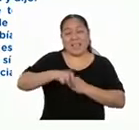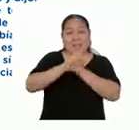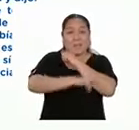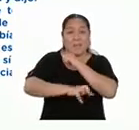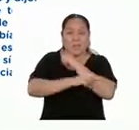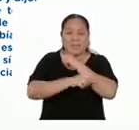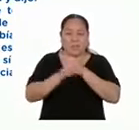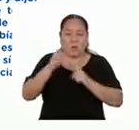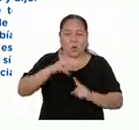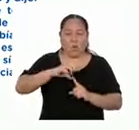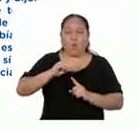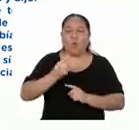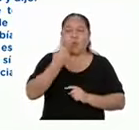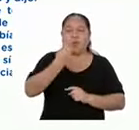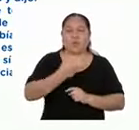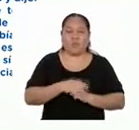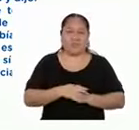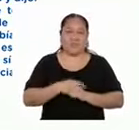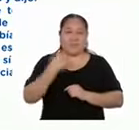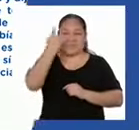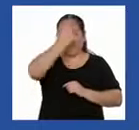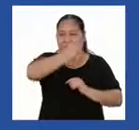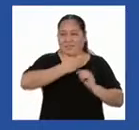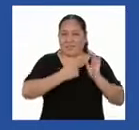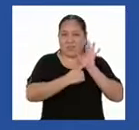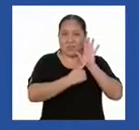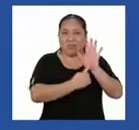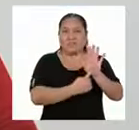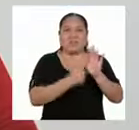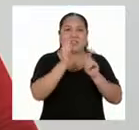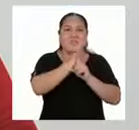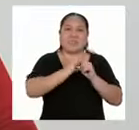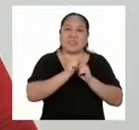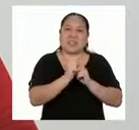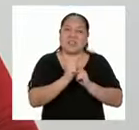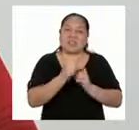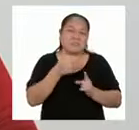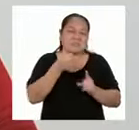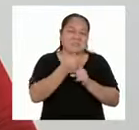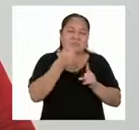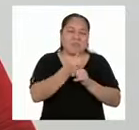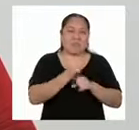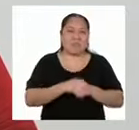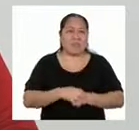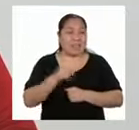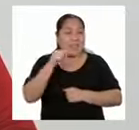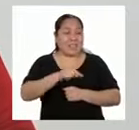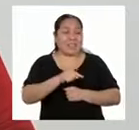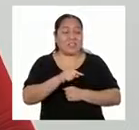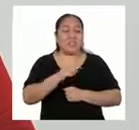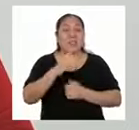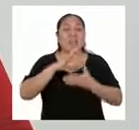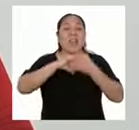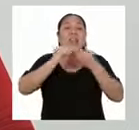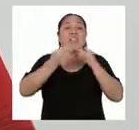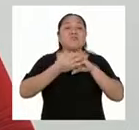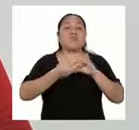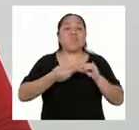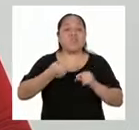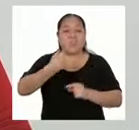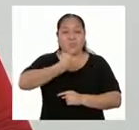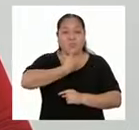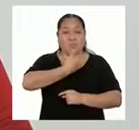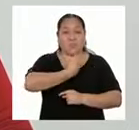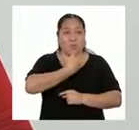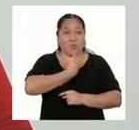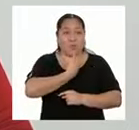peculiar. Nuestro rostro social es absolutamente singular. Esta es una anécdota personal que toca el tema